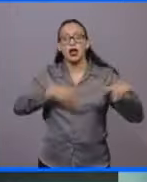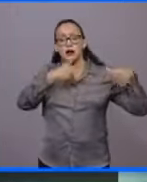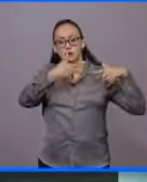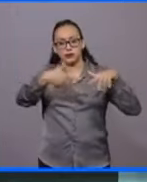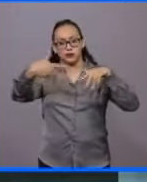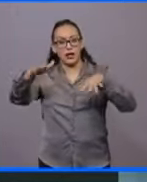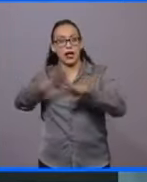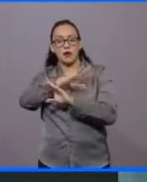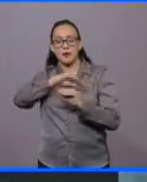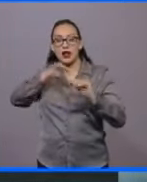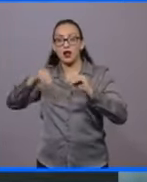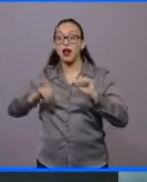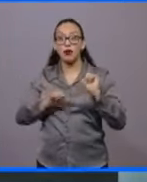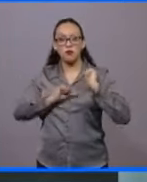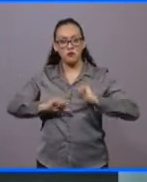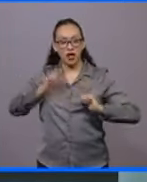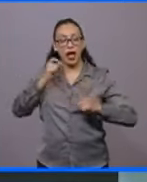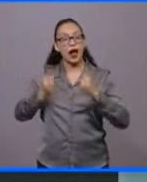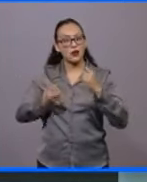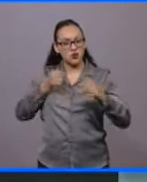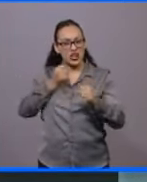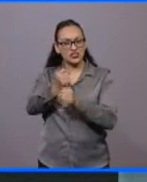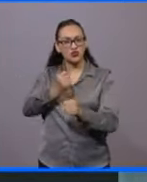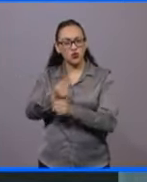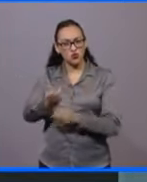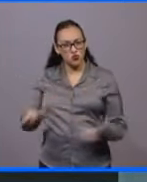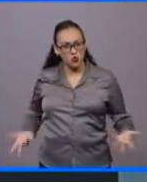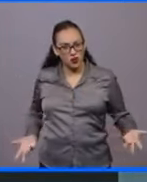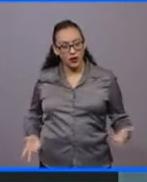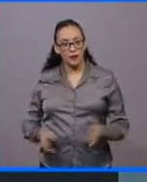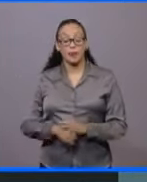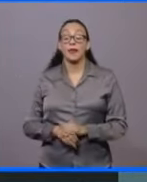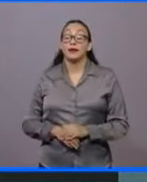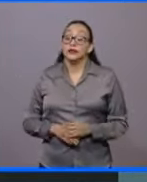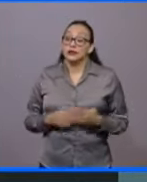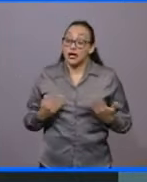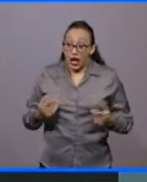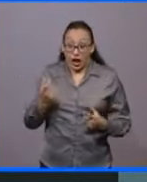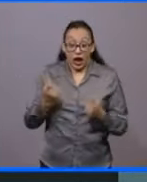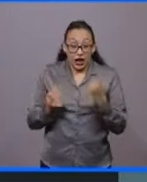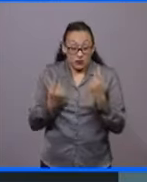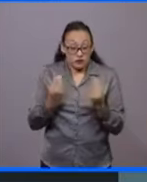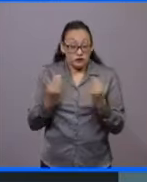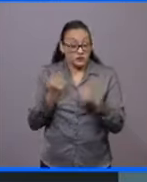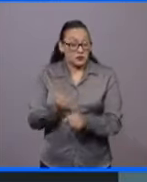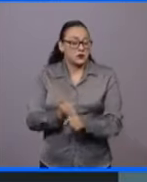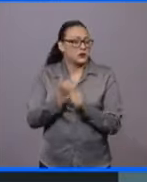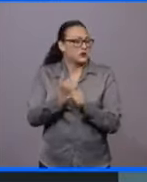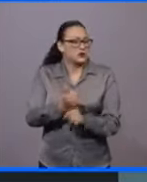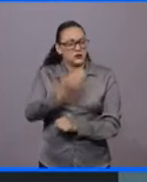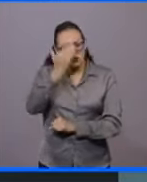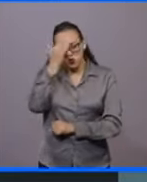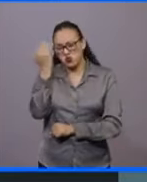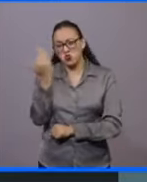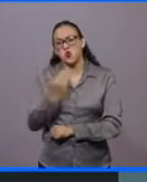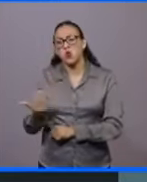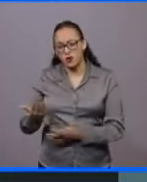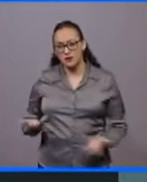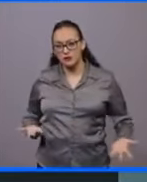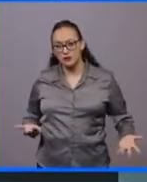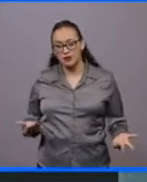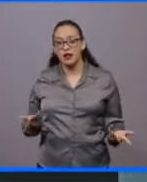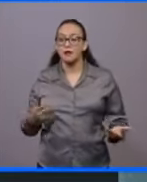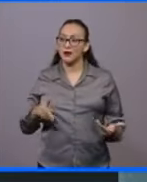de movilidad. Pau Pérez, que es quien más lo desarrolla, por ejemplo, y casos europeos en donde señalan que justamente el entorno en donde